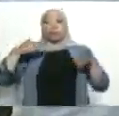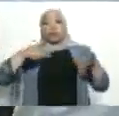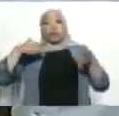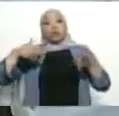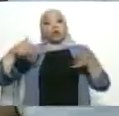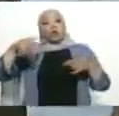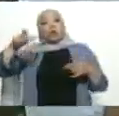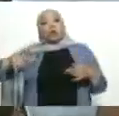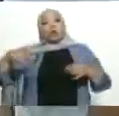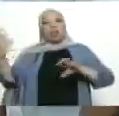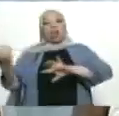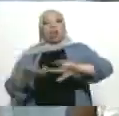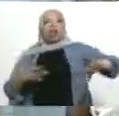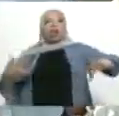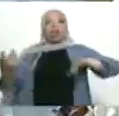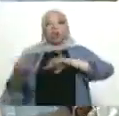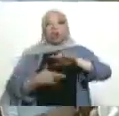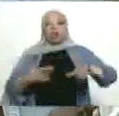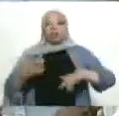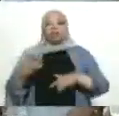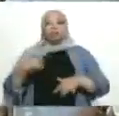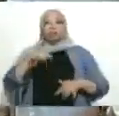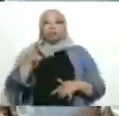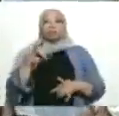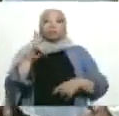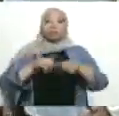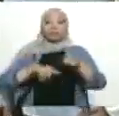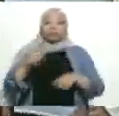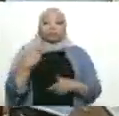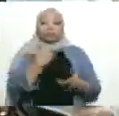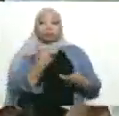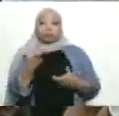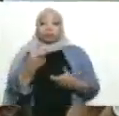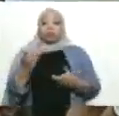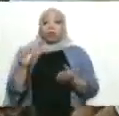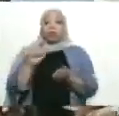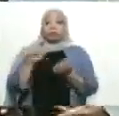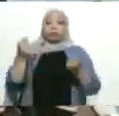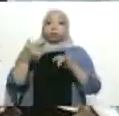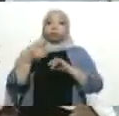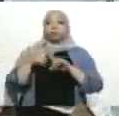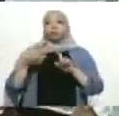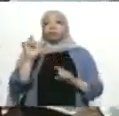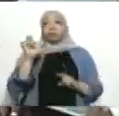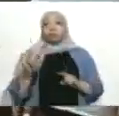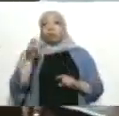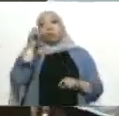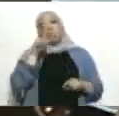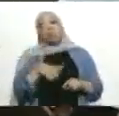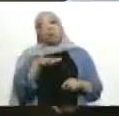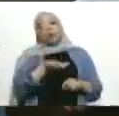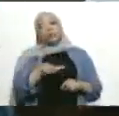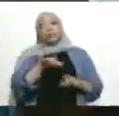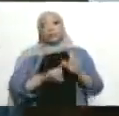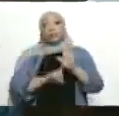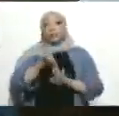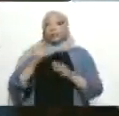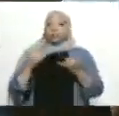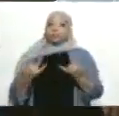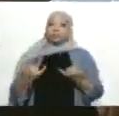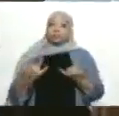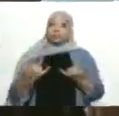eran guarimberos, estaban armados, tenían explosivos, tenían bombas Molotov. Y del otro lado, un pueblo desarmado,